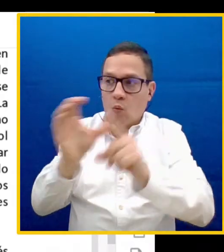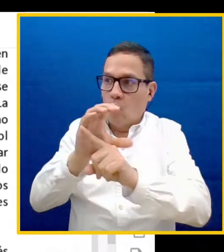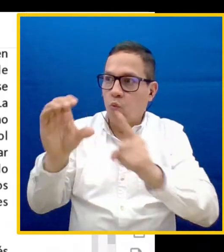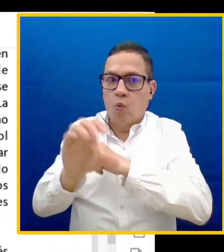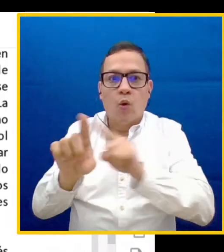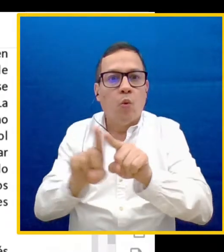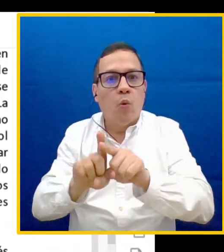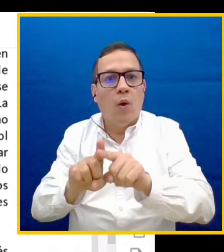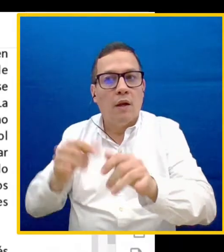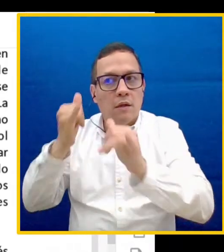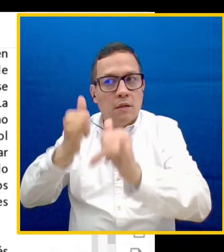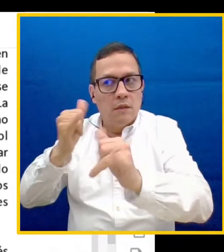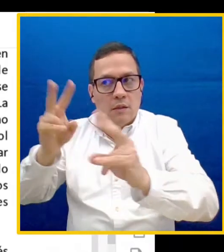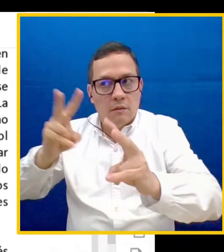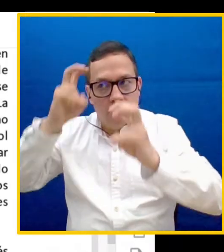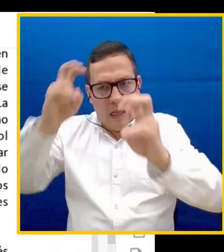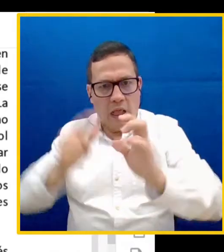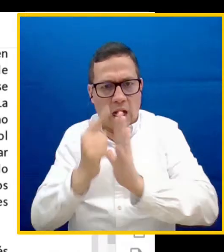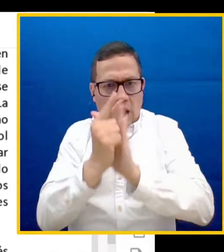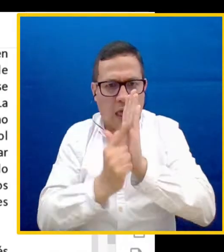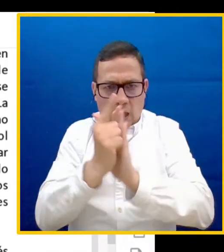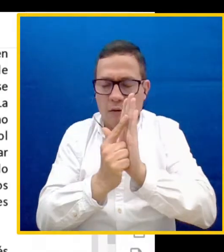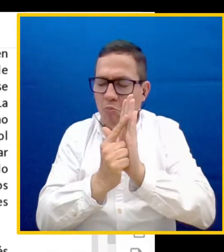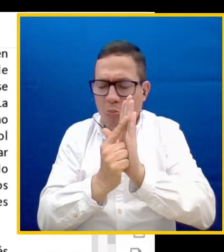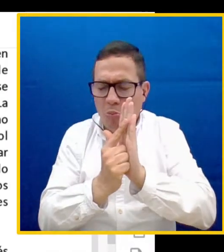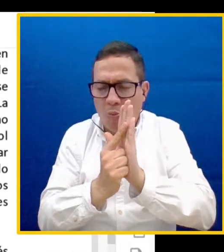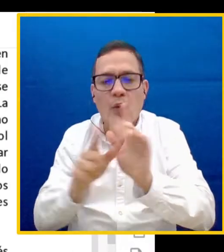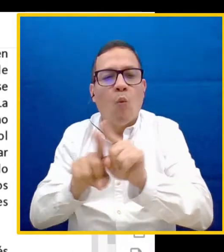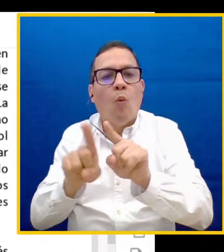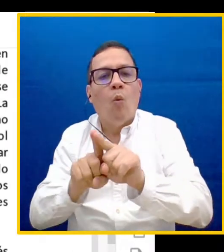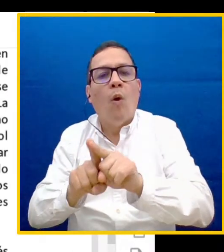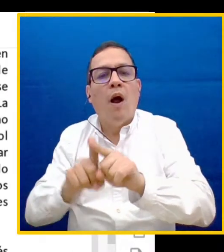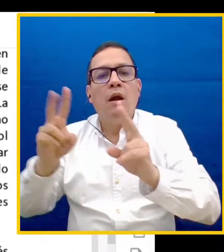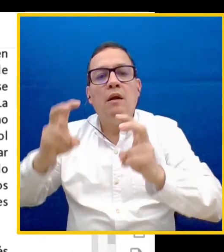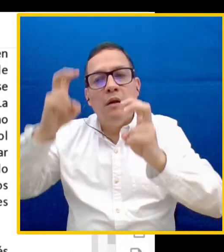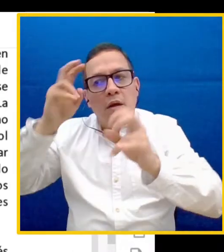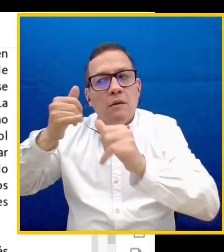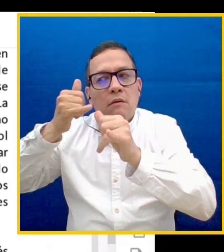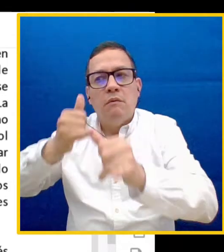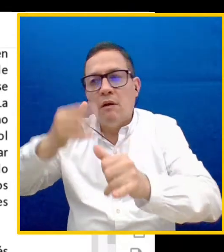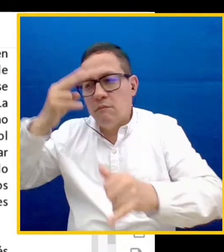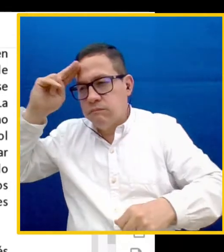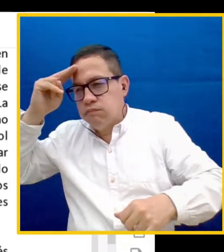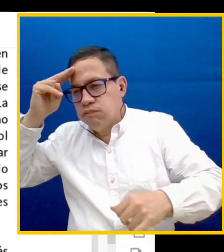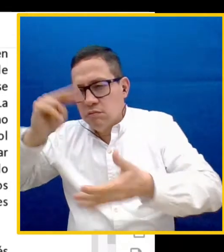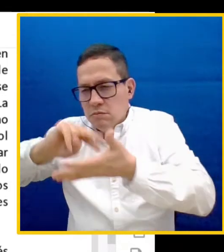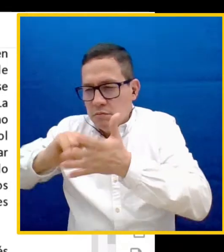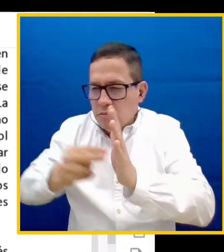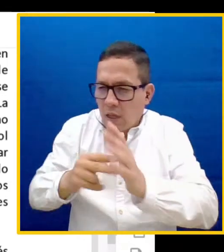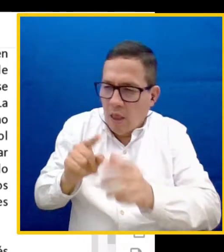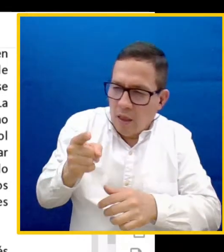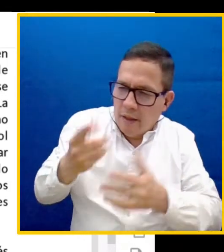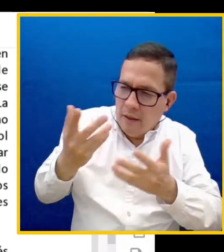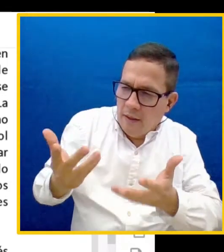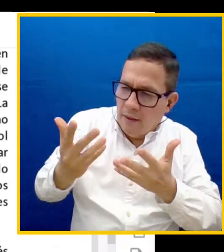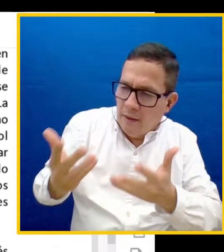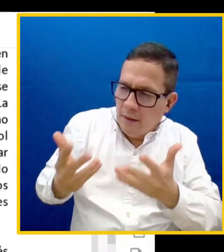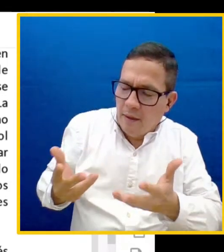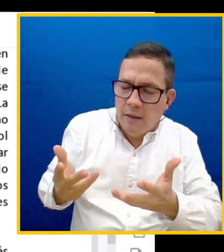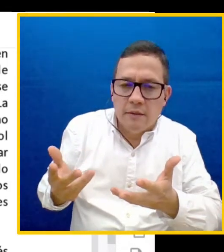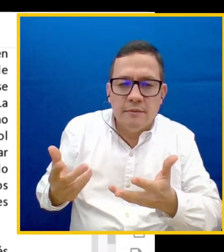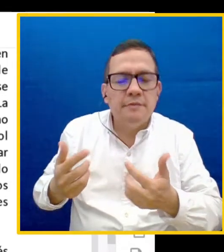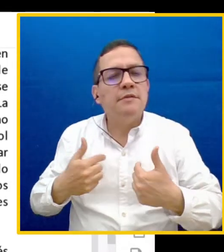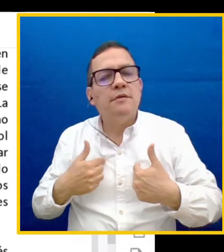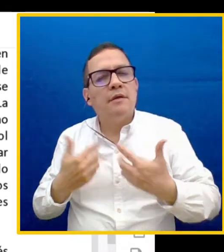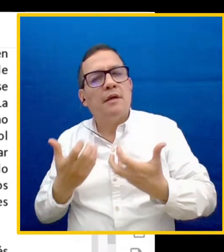una ciencia interpretativa en busca de significaciones. Lo que busco es